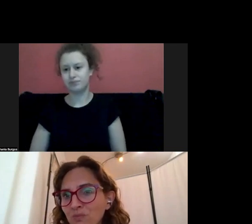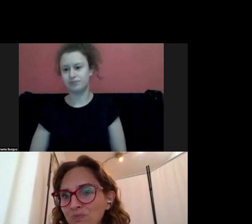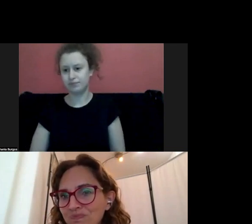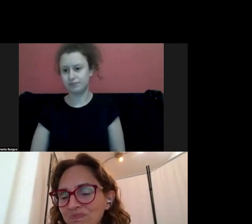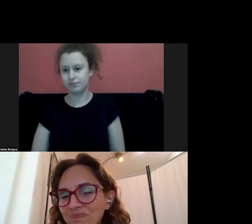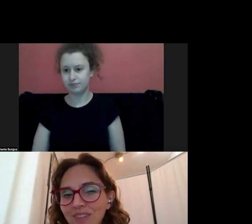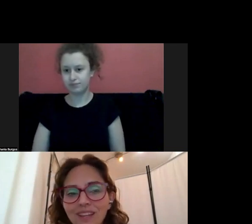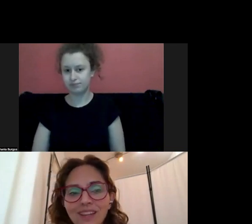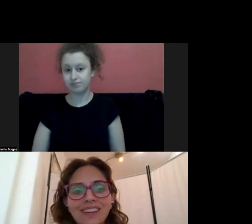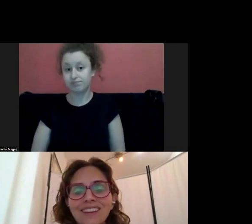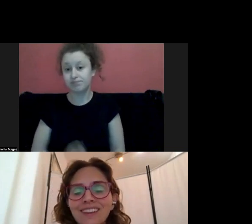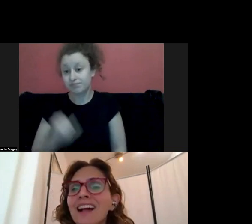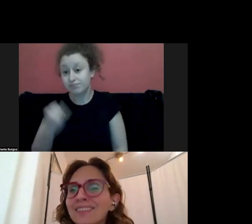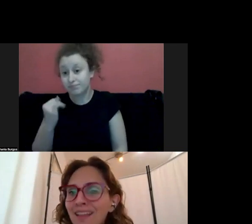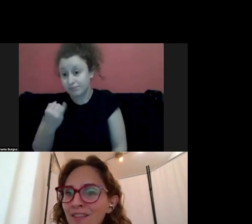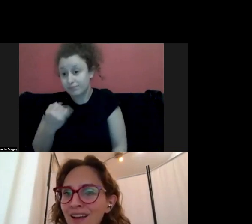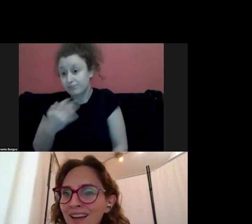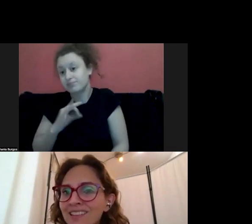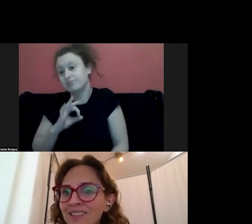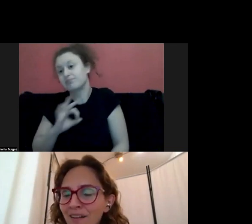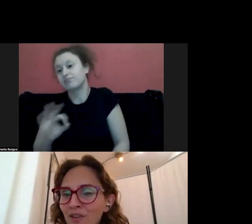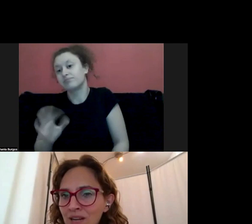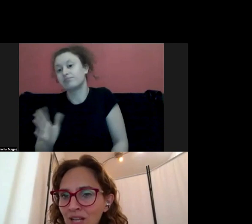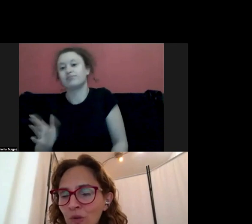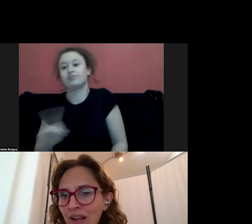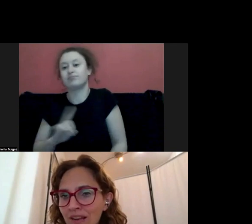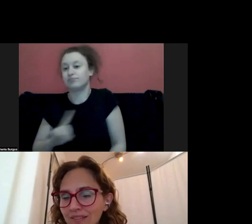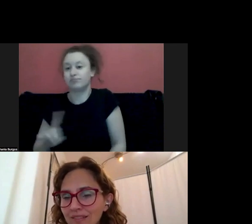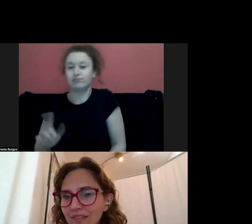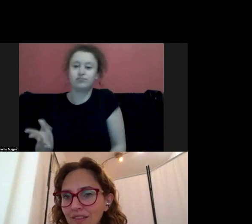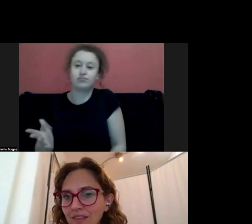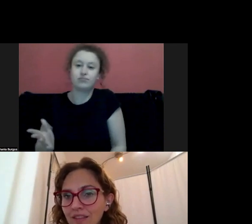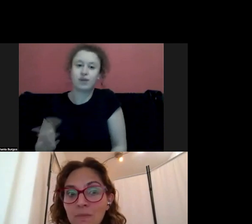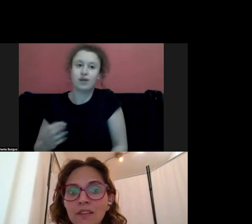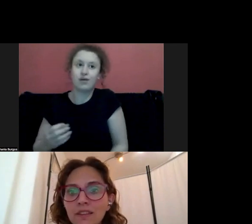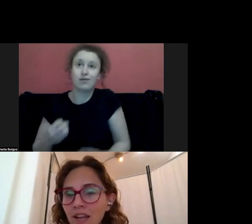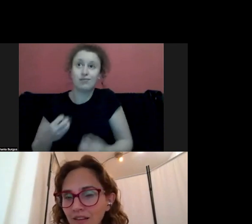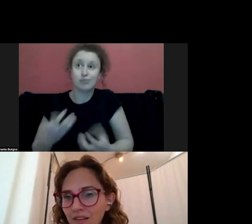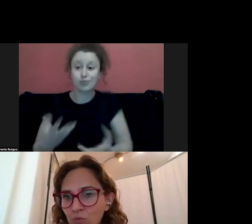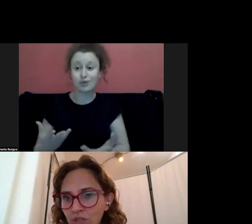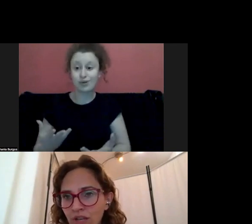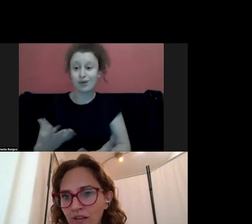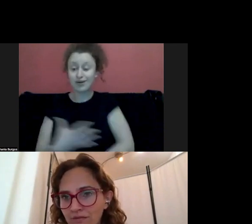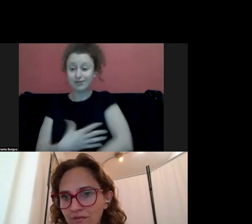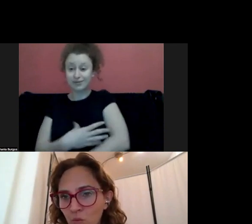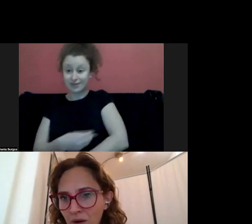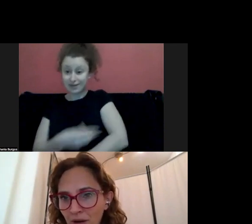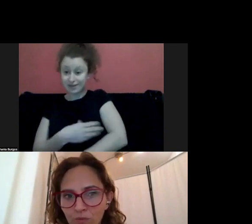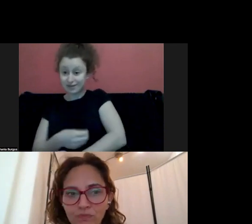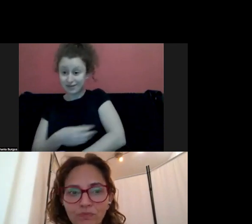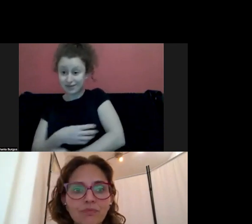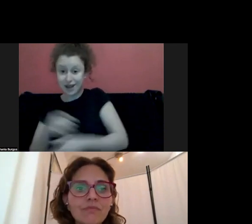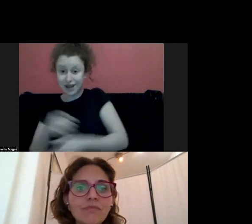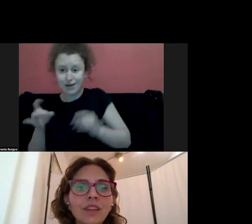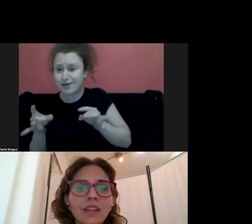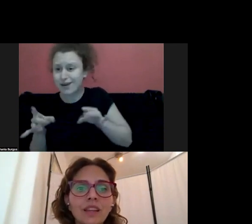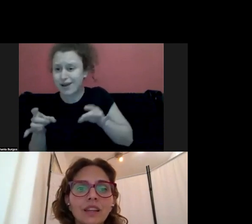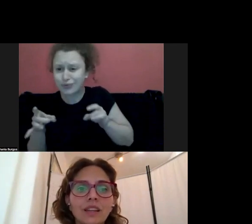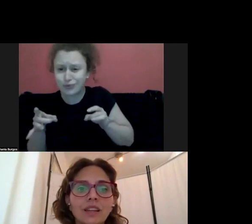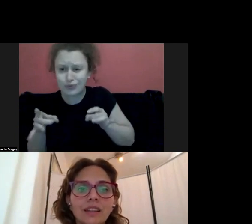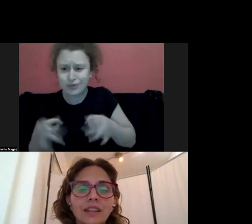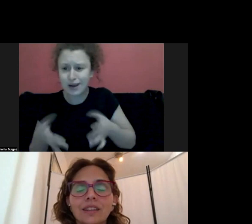¿Sí o no? La lactancia es la forma natural de alimentar a un ser humano.